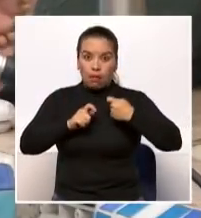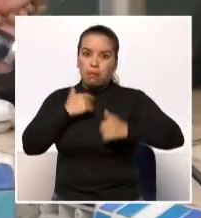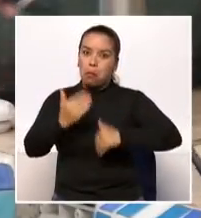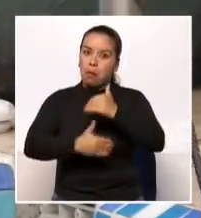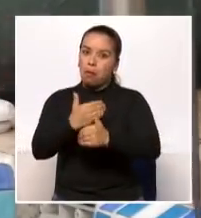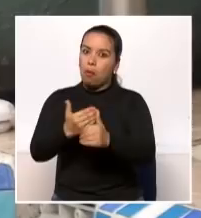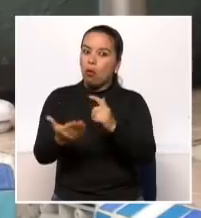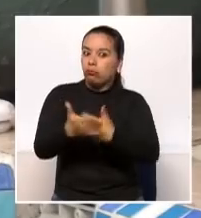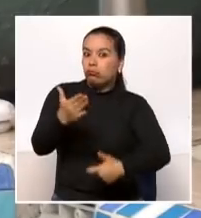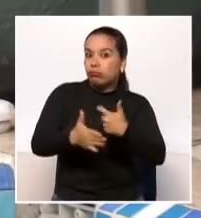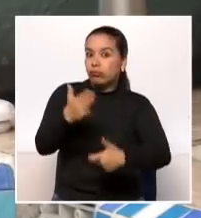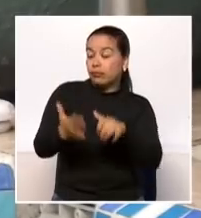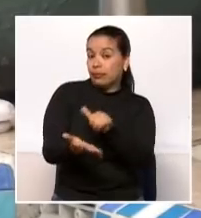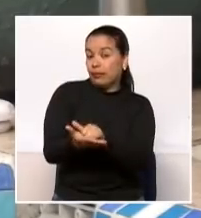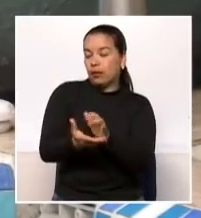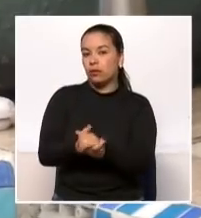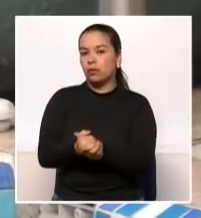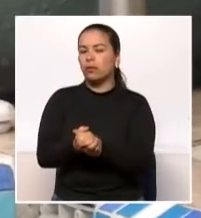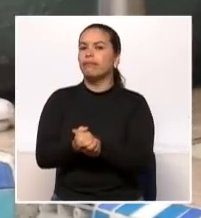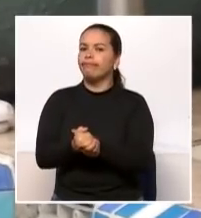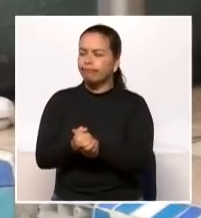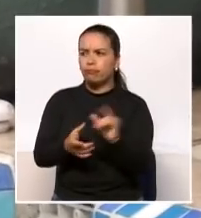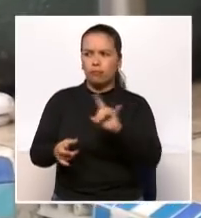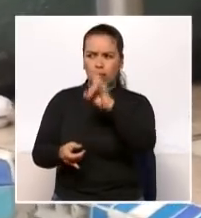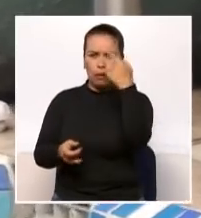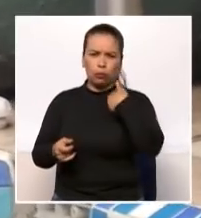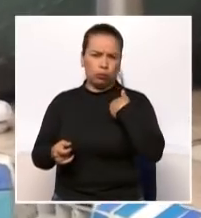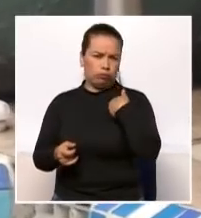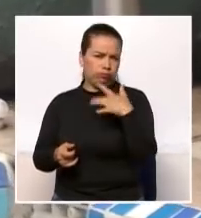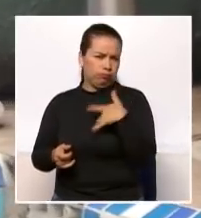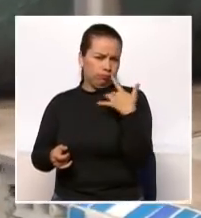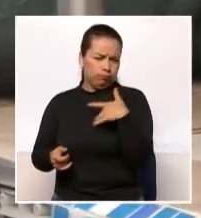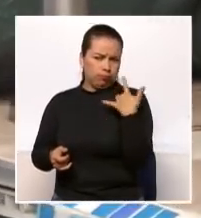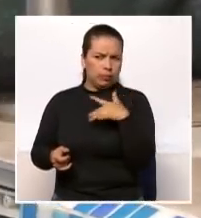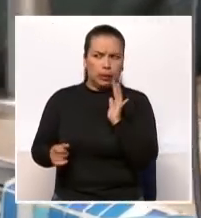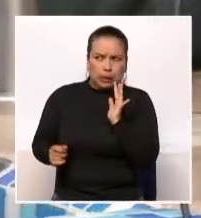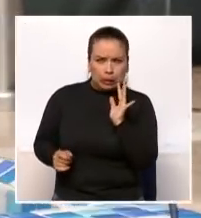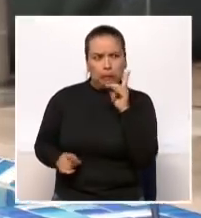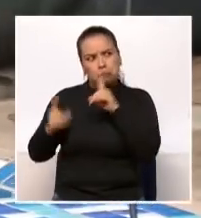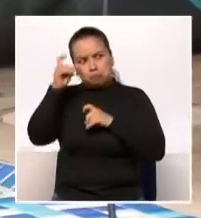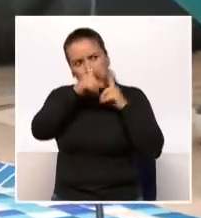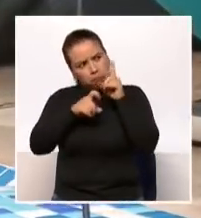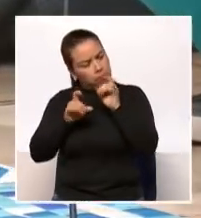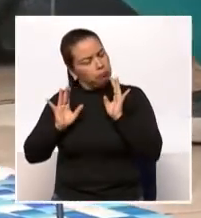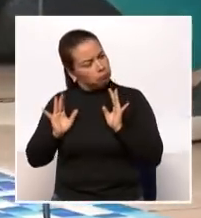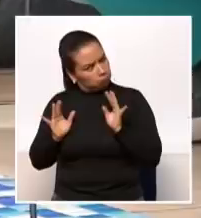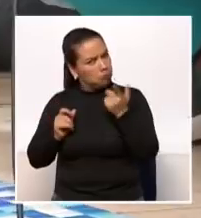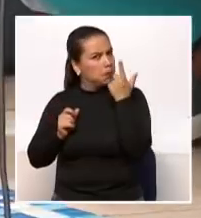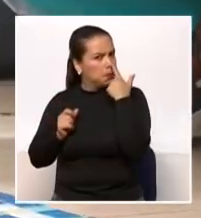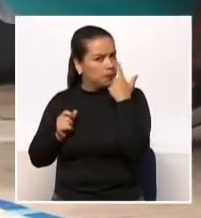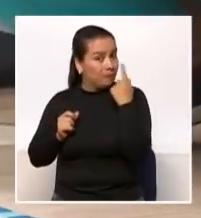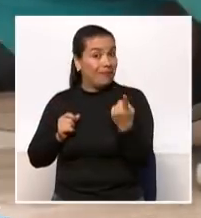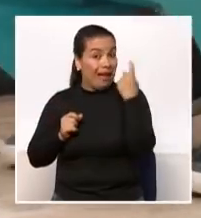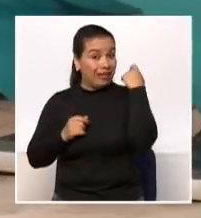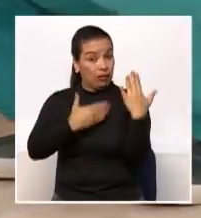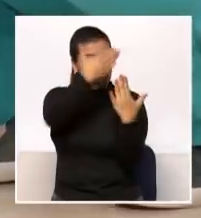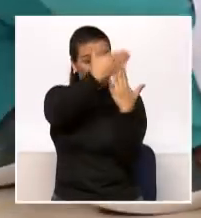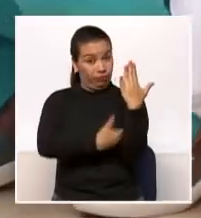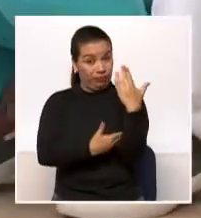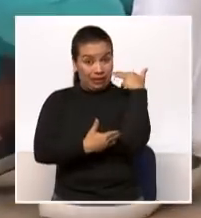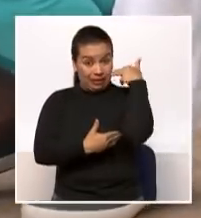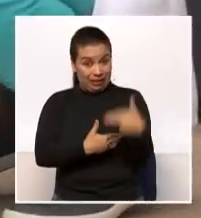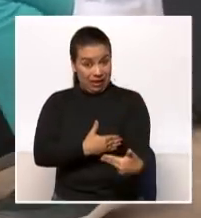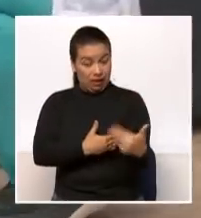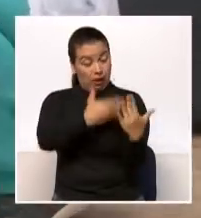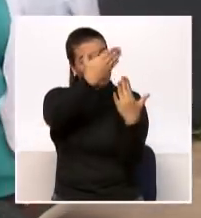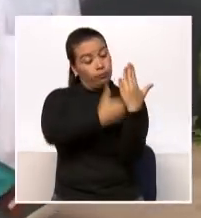mejorando. Hay una cosa que nos llamaba la atención con ella, que en la historia clínica ayer, y cuando estábamos reunidos todos